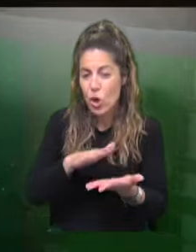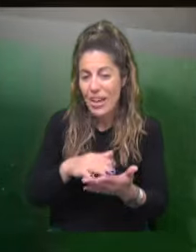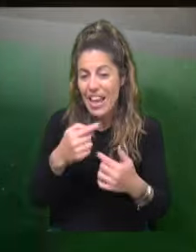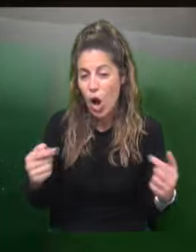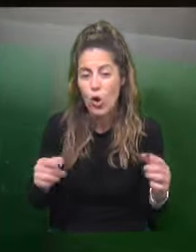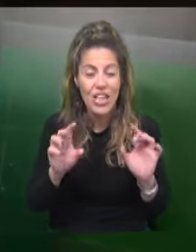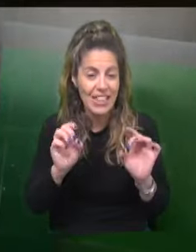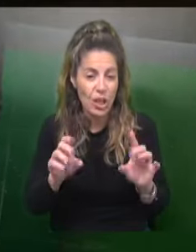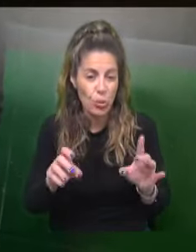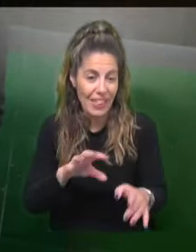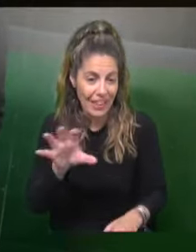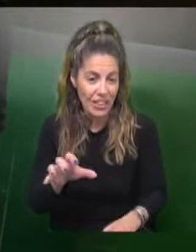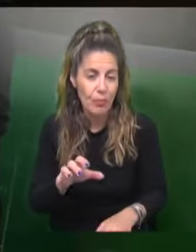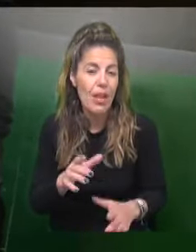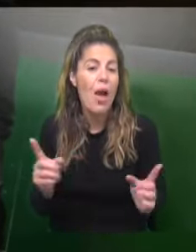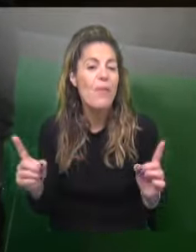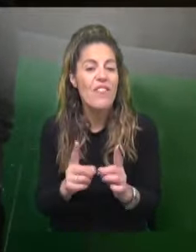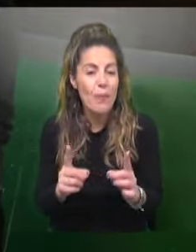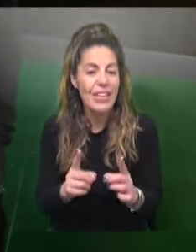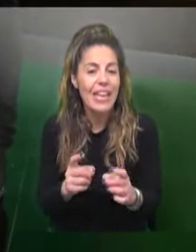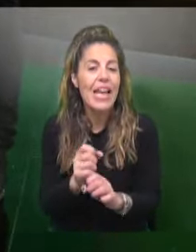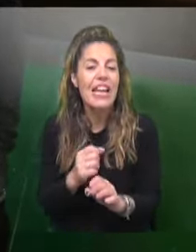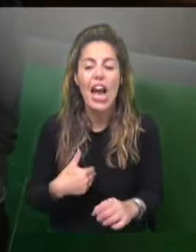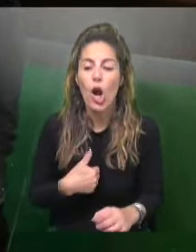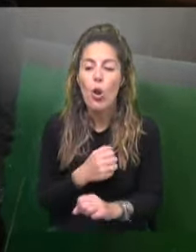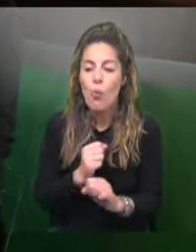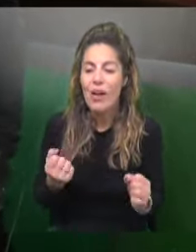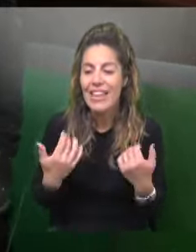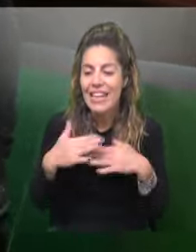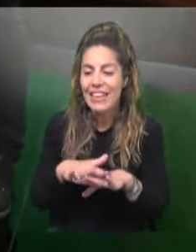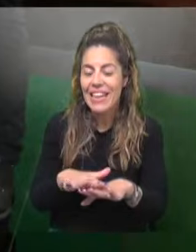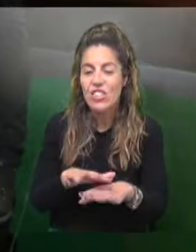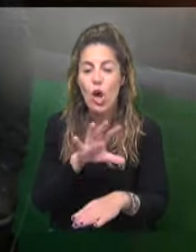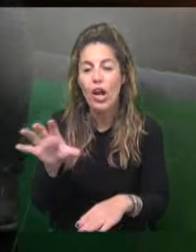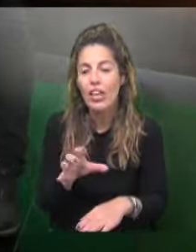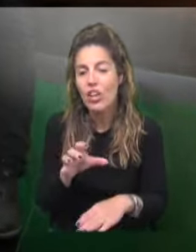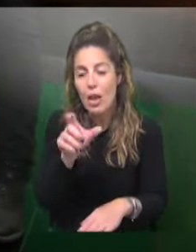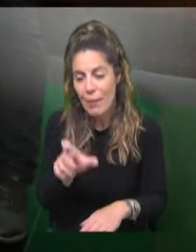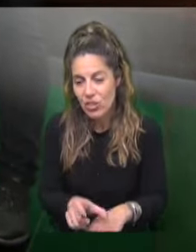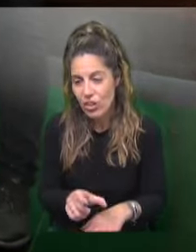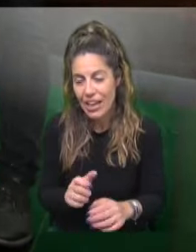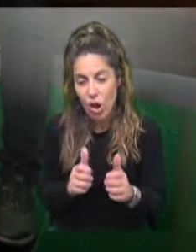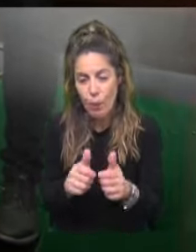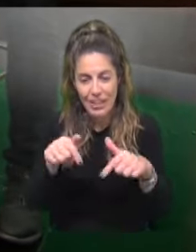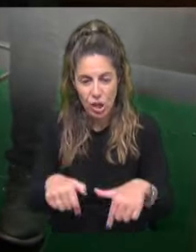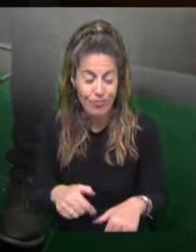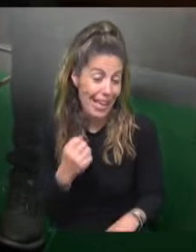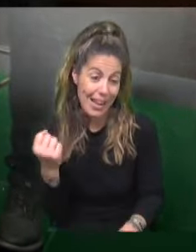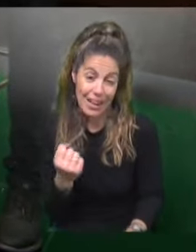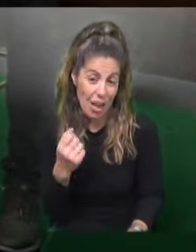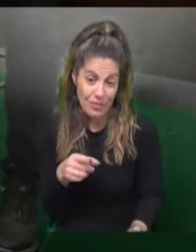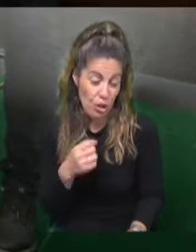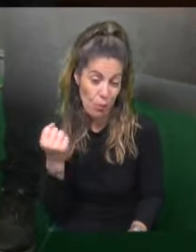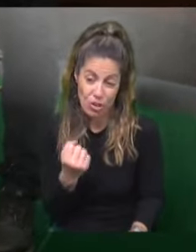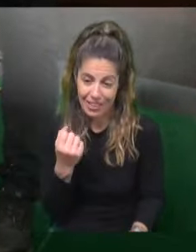región Álvaro Qué papel puede jugar la integración regional en todo esto y actores como los que nos van a acompañar hoy es la clave es la clave